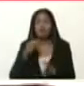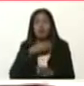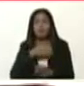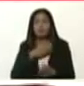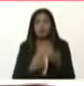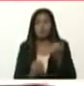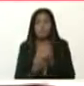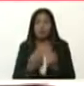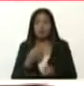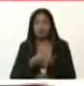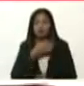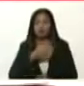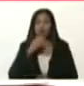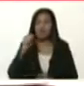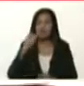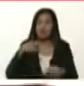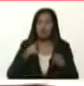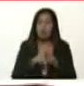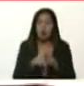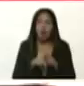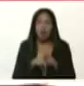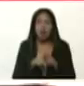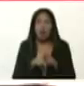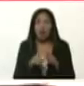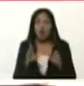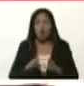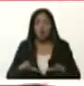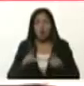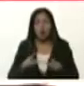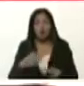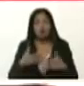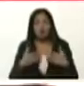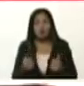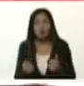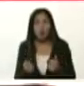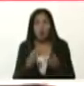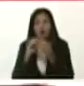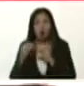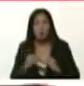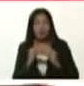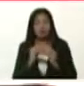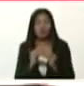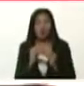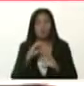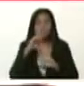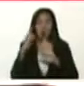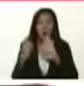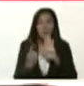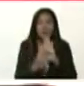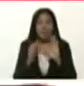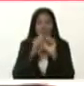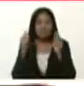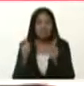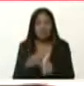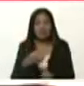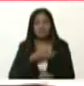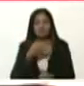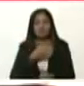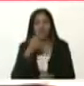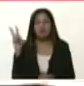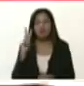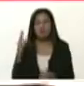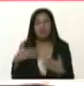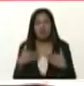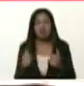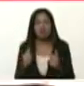base socialista y de los ambulatorios y la reparación integral de todo el sistema social venezolano de